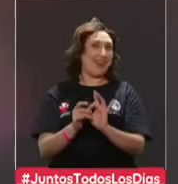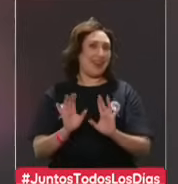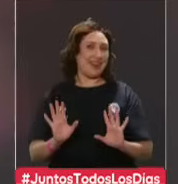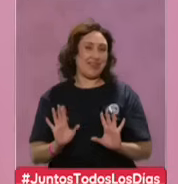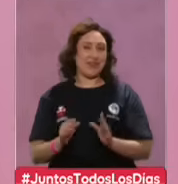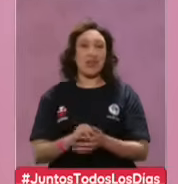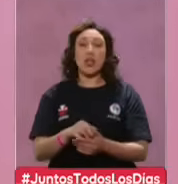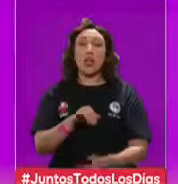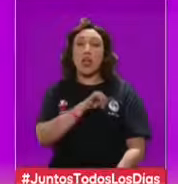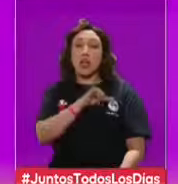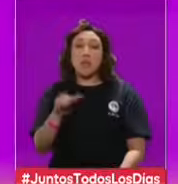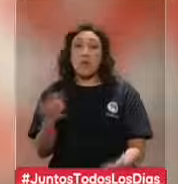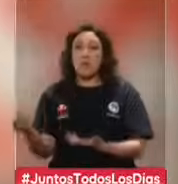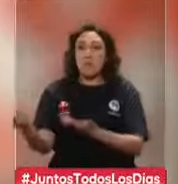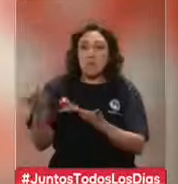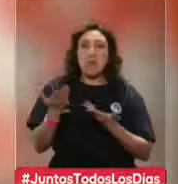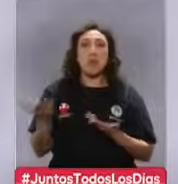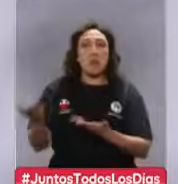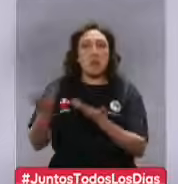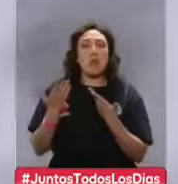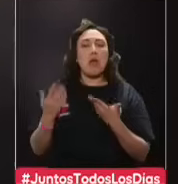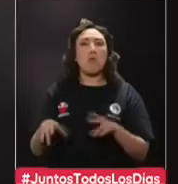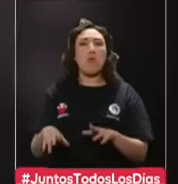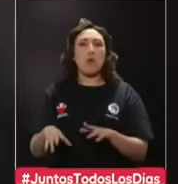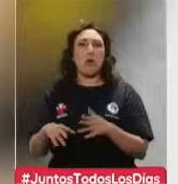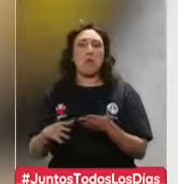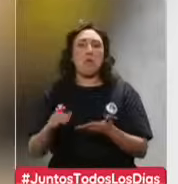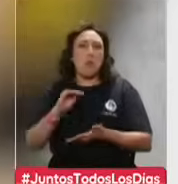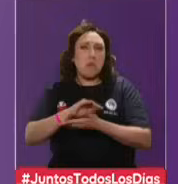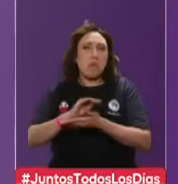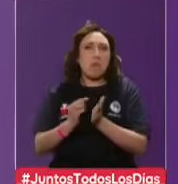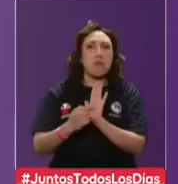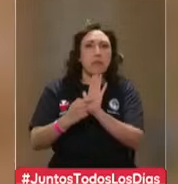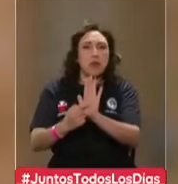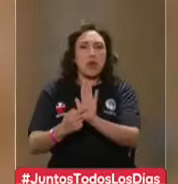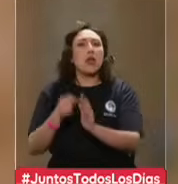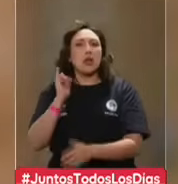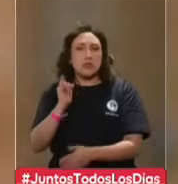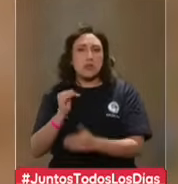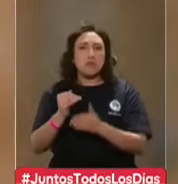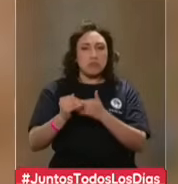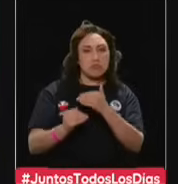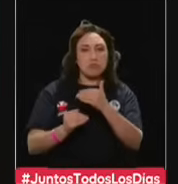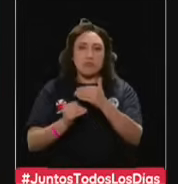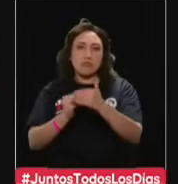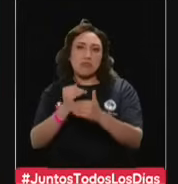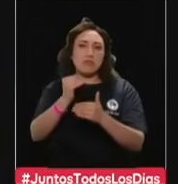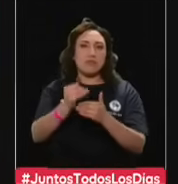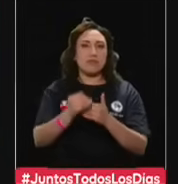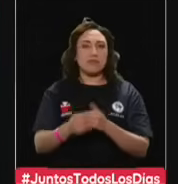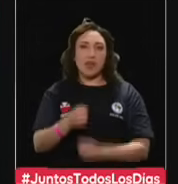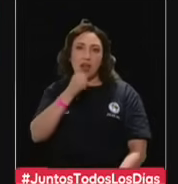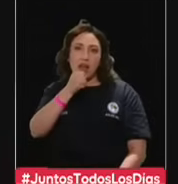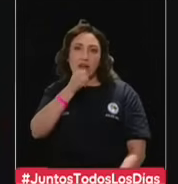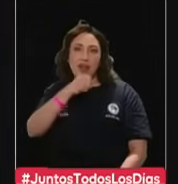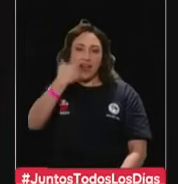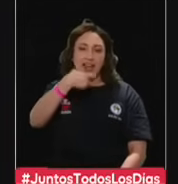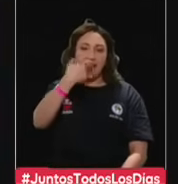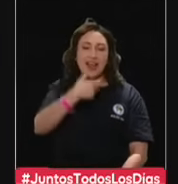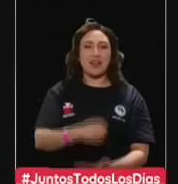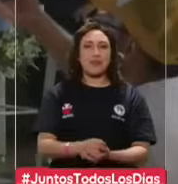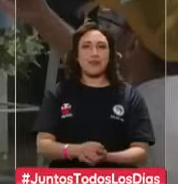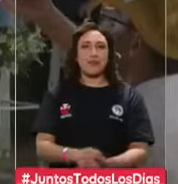Y me empezaron a invitar a hacer show y así empezó la comedia. Digo. ¡Un aplauso a la llegada! ¿Hay mamás hoy día acá?